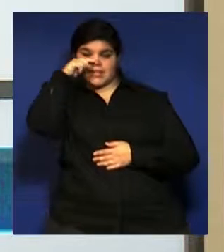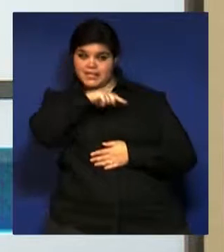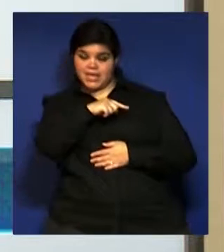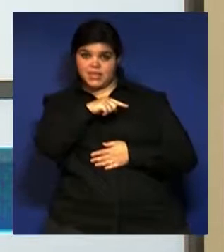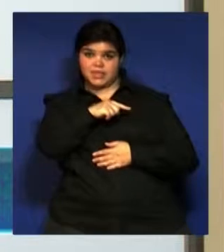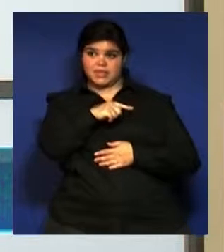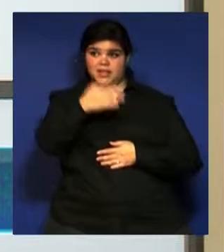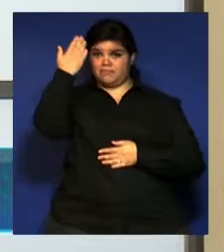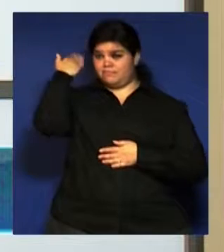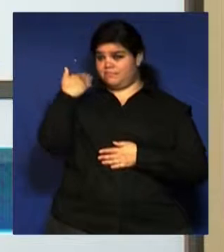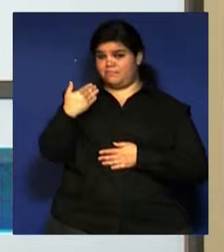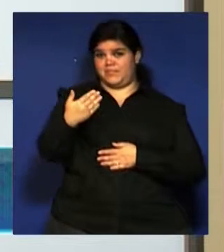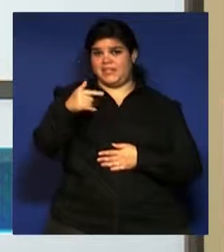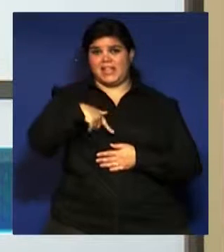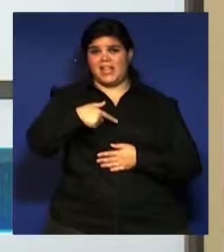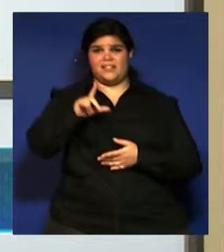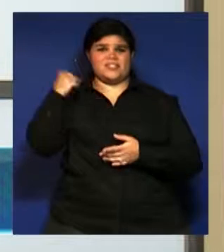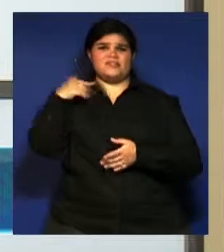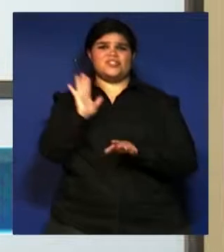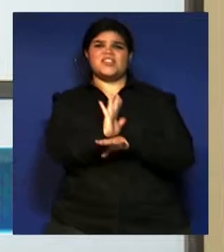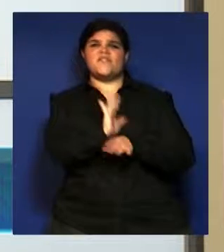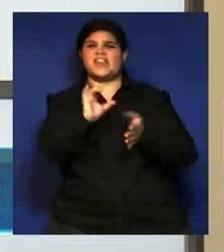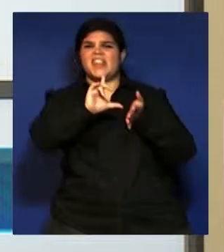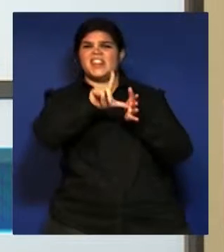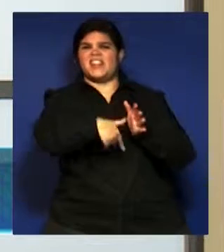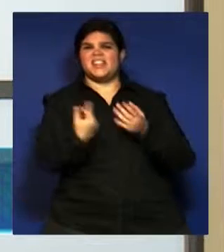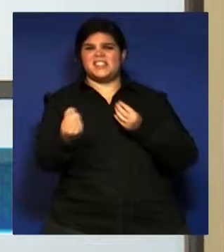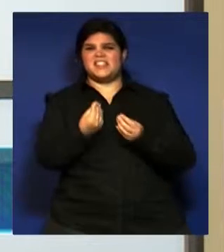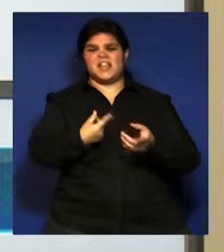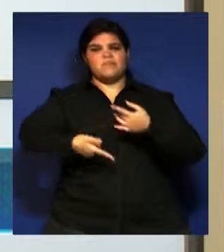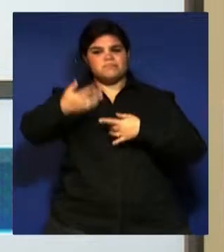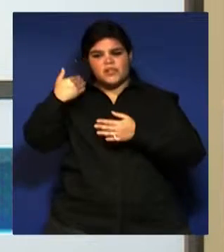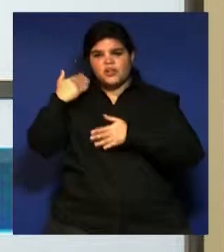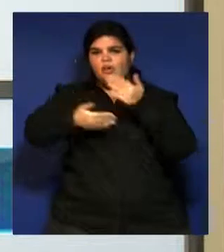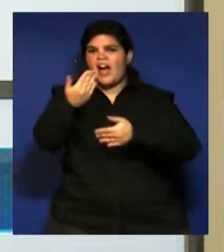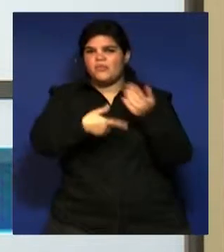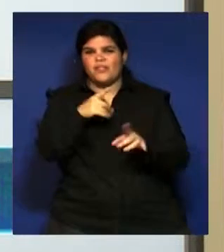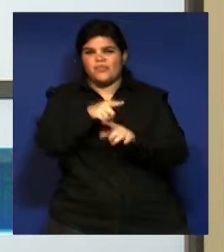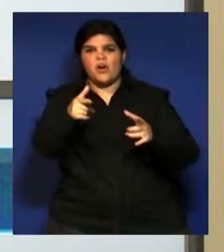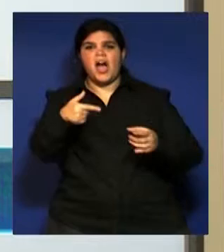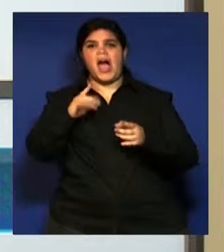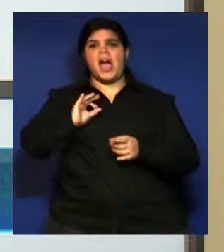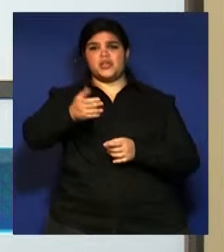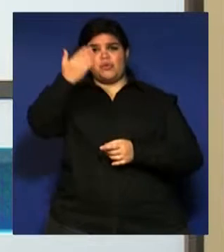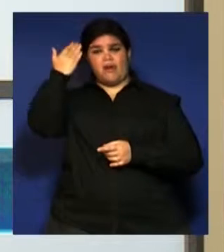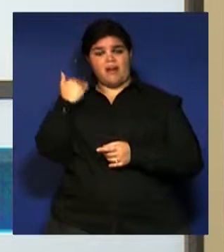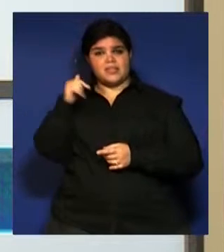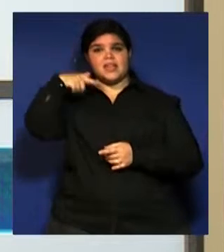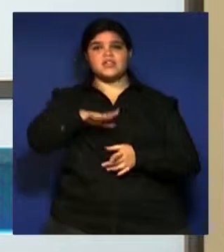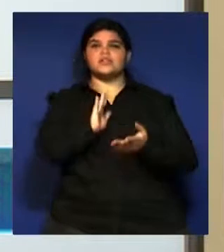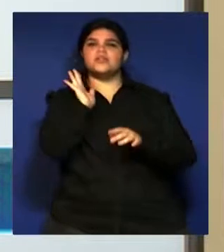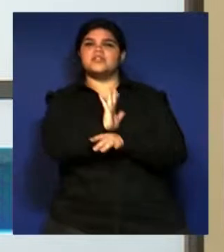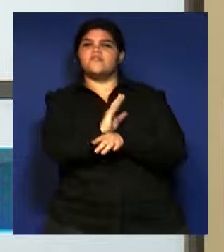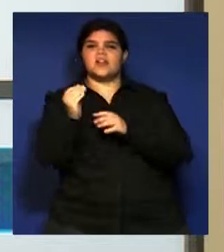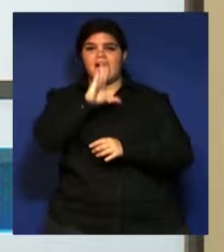1997 estamos casi en una situación de atraso legislativo en la materia. Ese fue el año en que la provincia, la nación, de hecho,